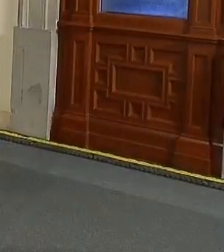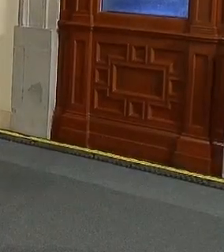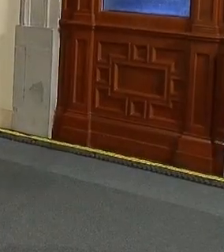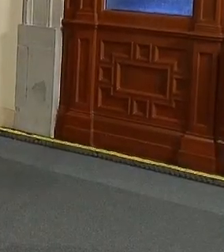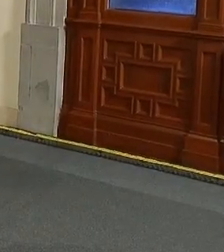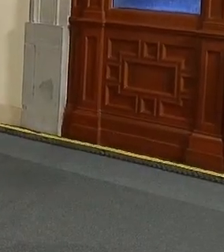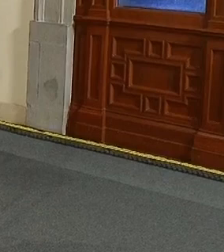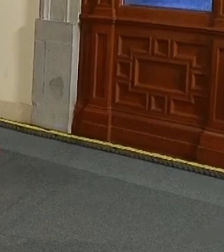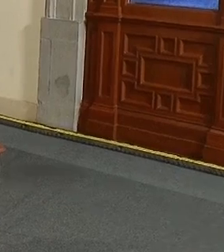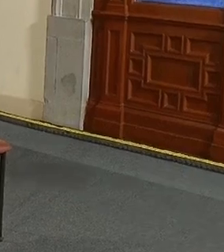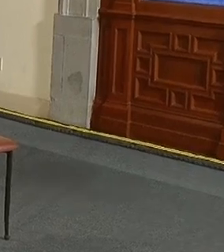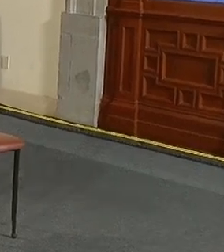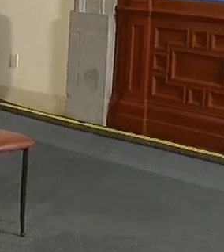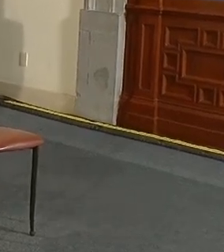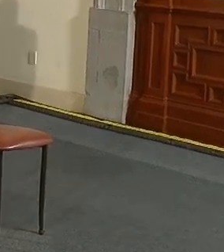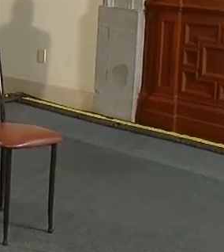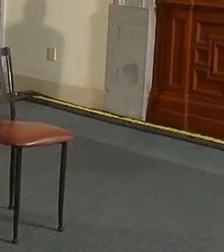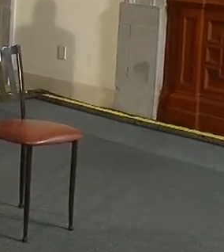Buenos días.